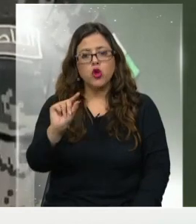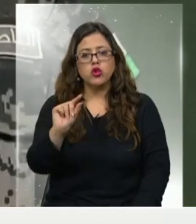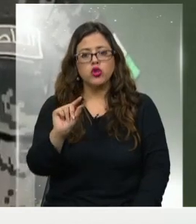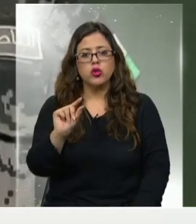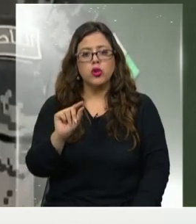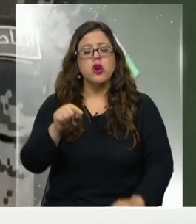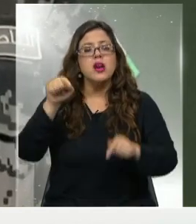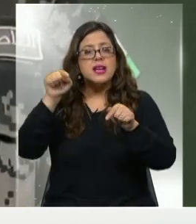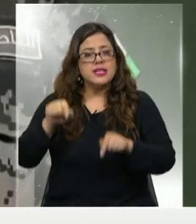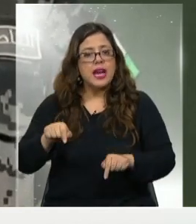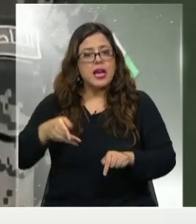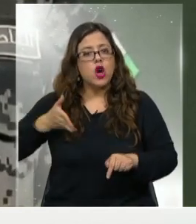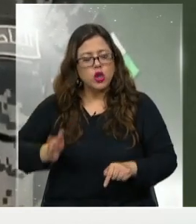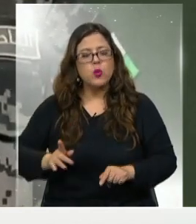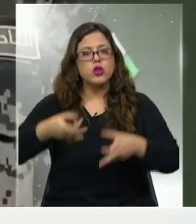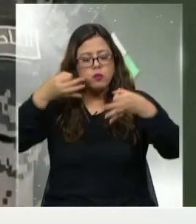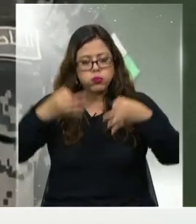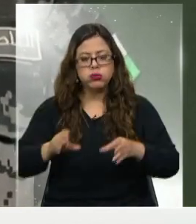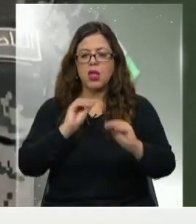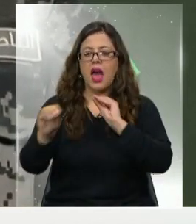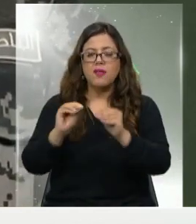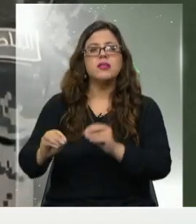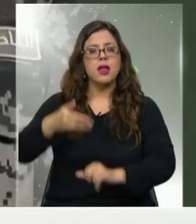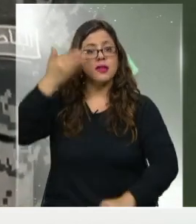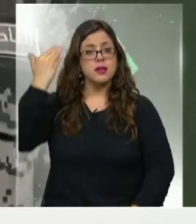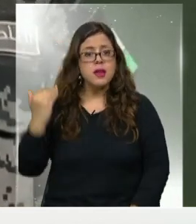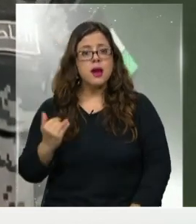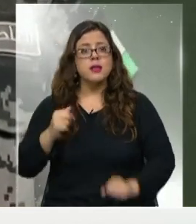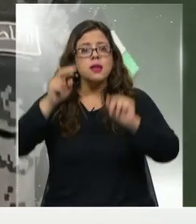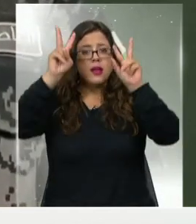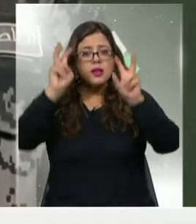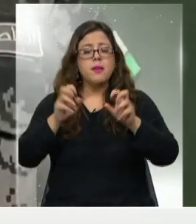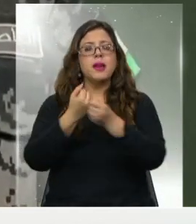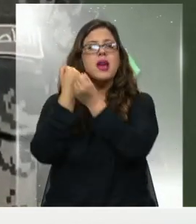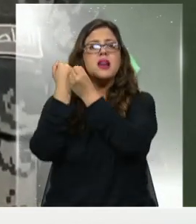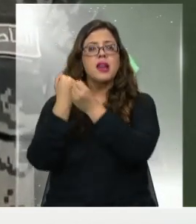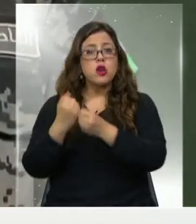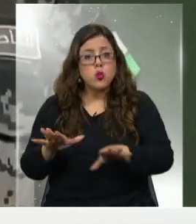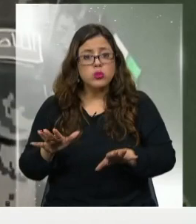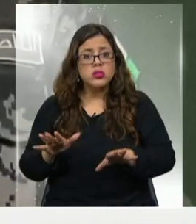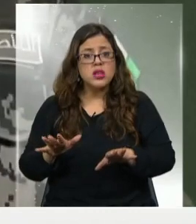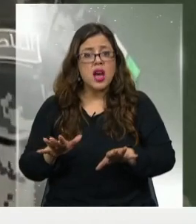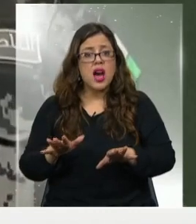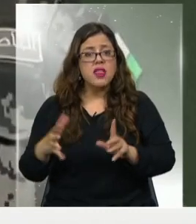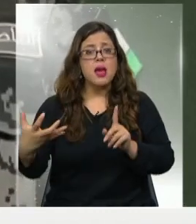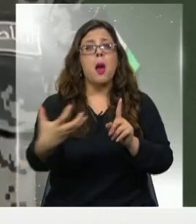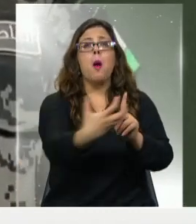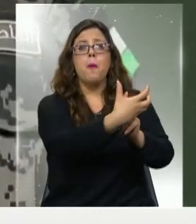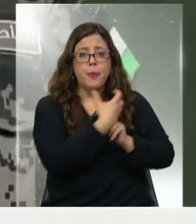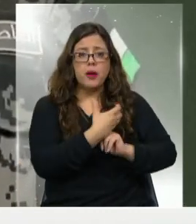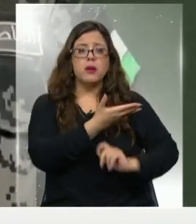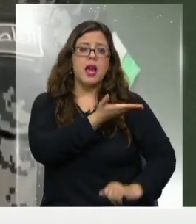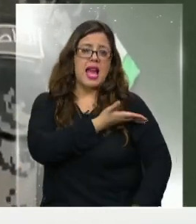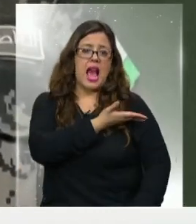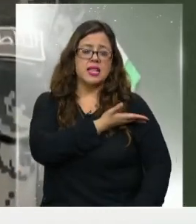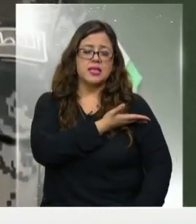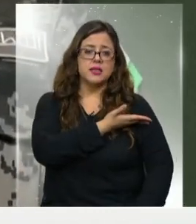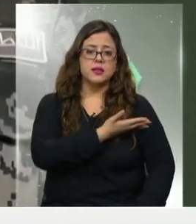Siguiendo nuestra posición anunciada anteriormente sobre nuestra renuncia de mantenerlos retenidos en Gaza.